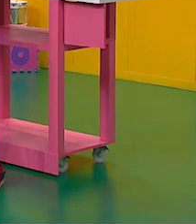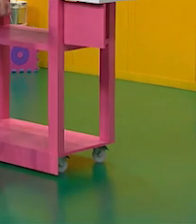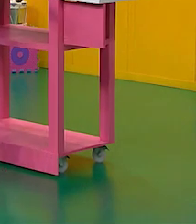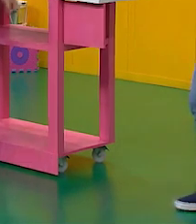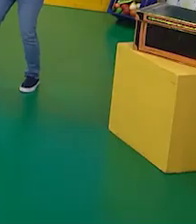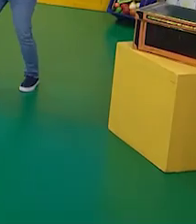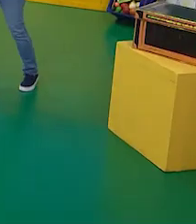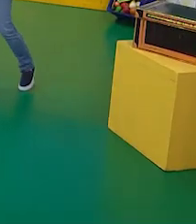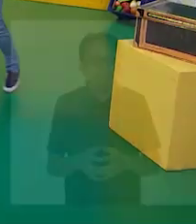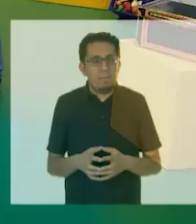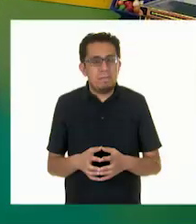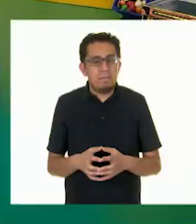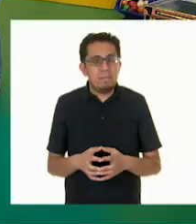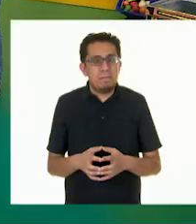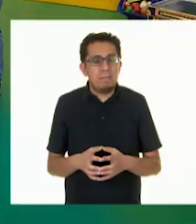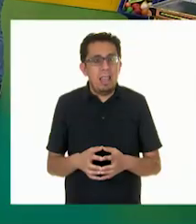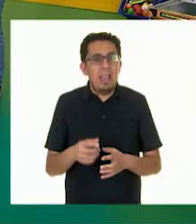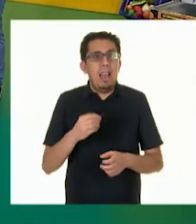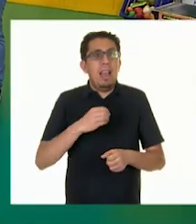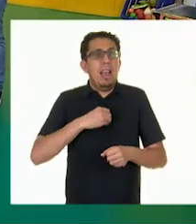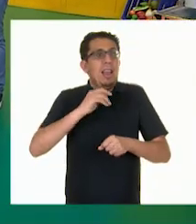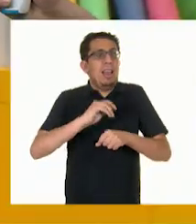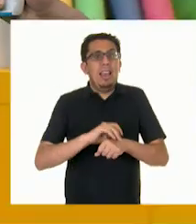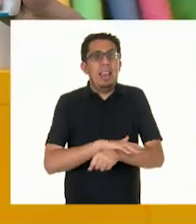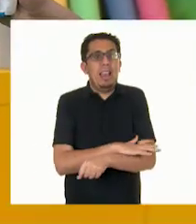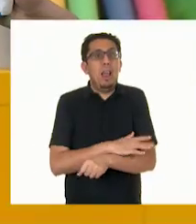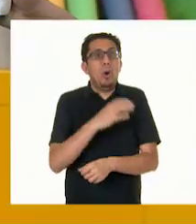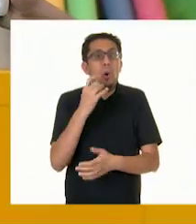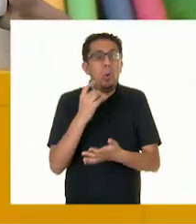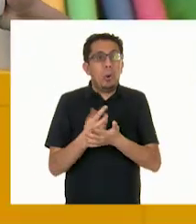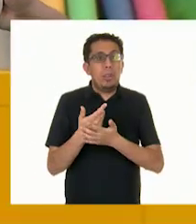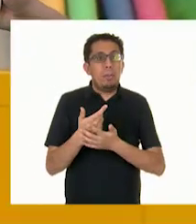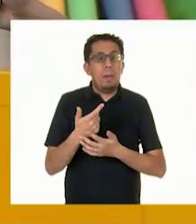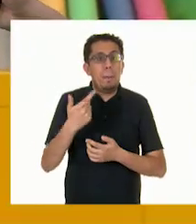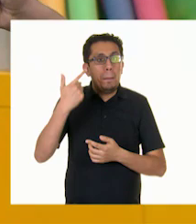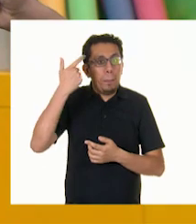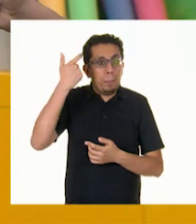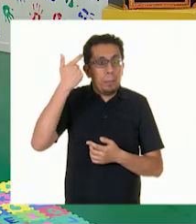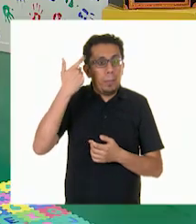Ya. Me emocioné. Última toma de temperatura. ¡Sale!